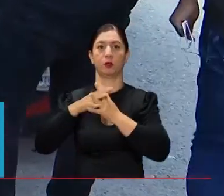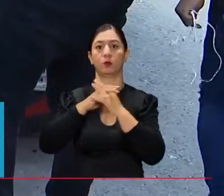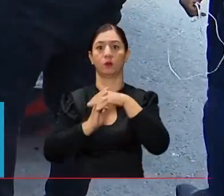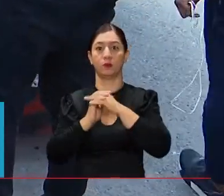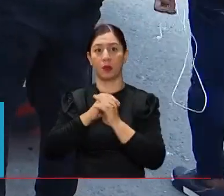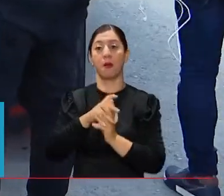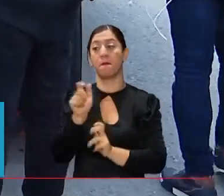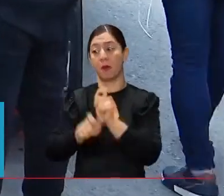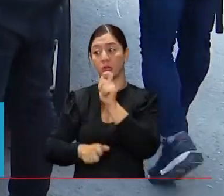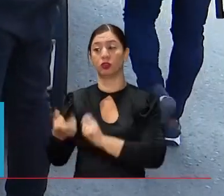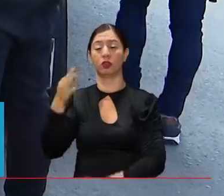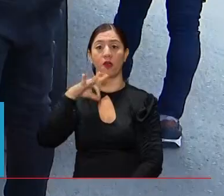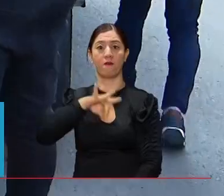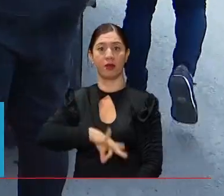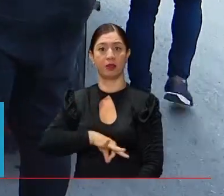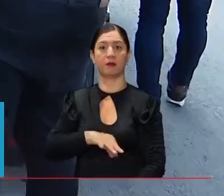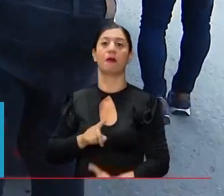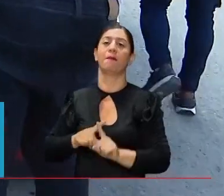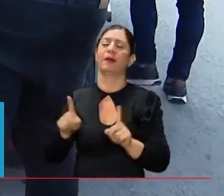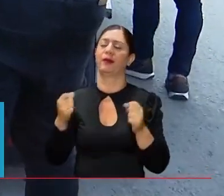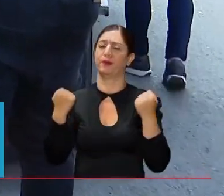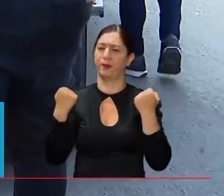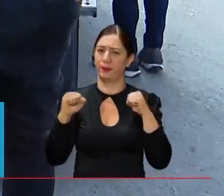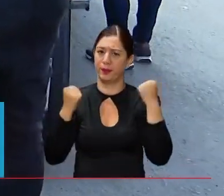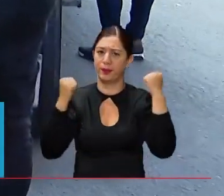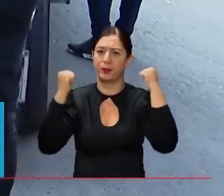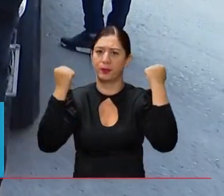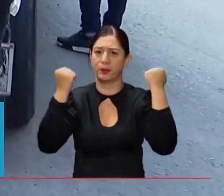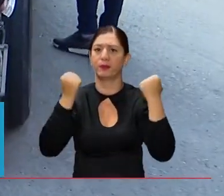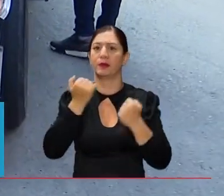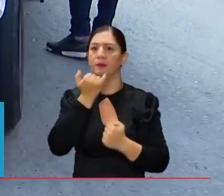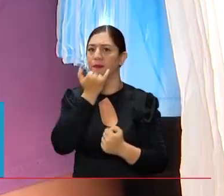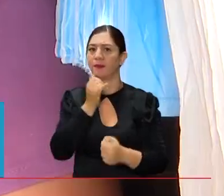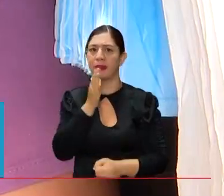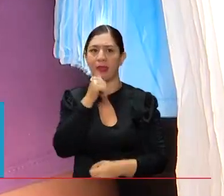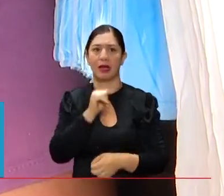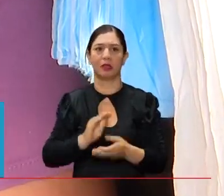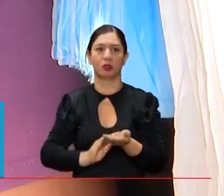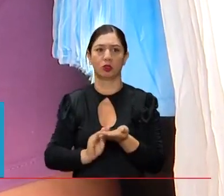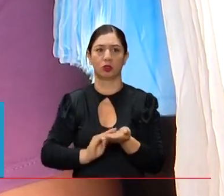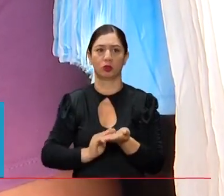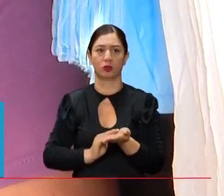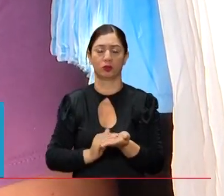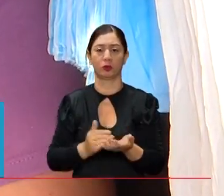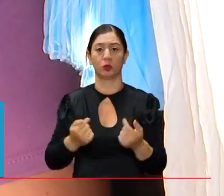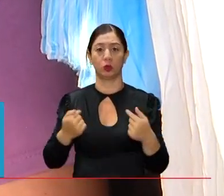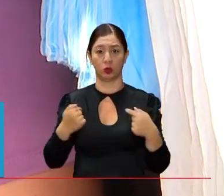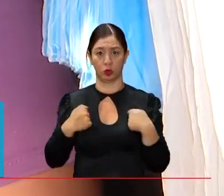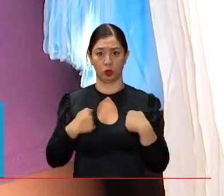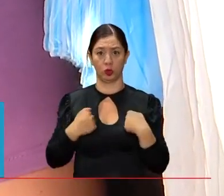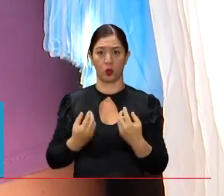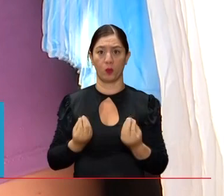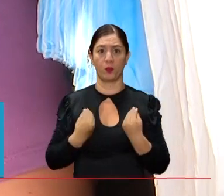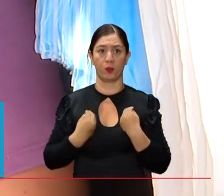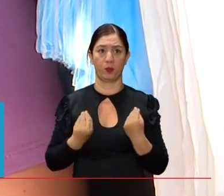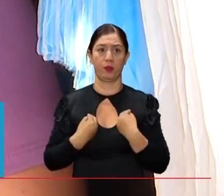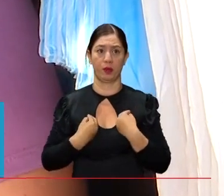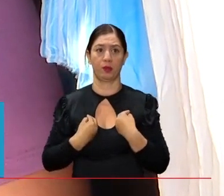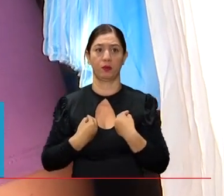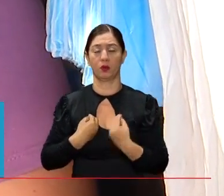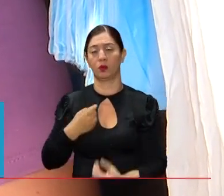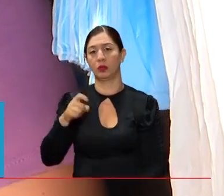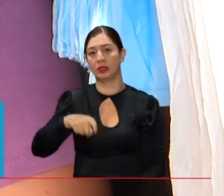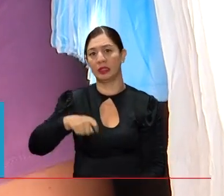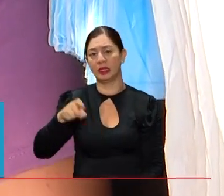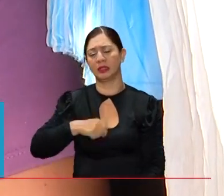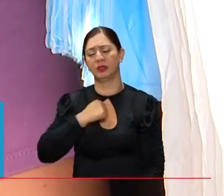quienes se benefician, pero están preocupados por lo que pueda pasar si no hay solución. Yo como habitante del corregimiento